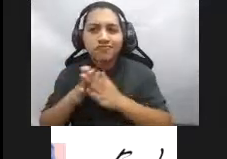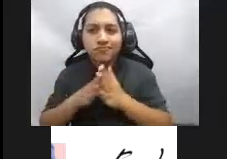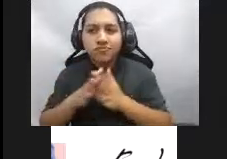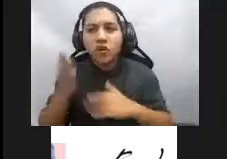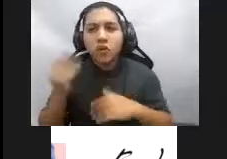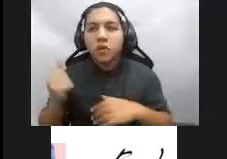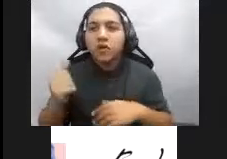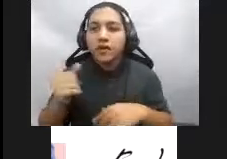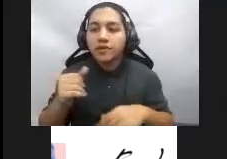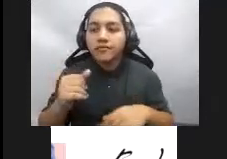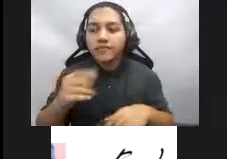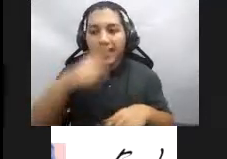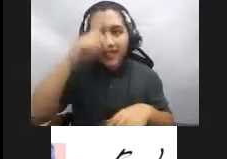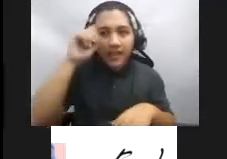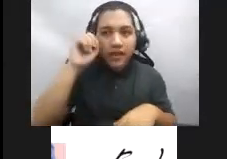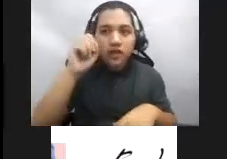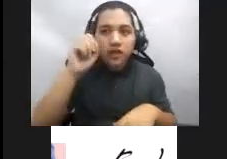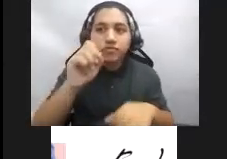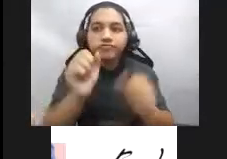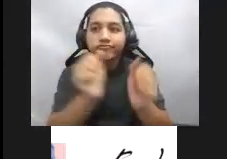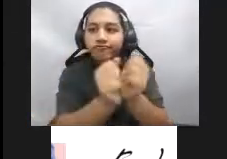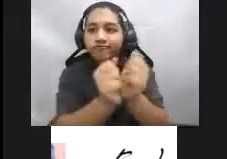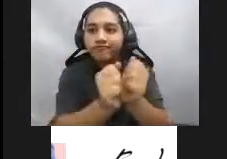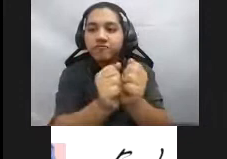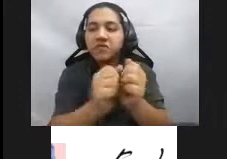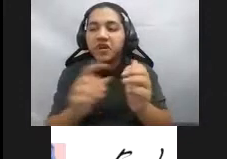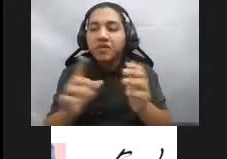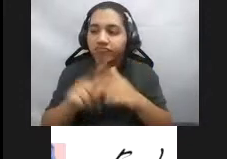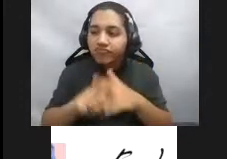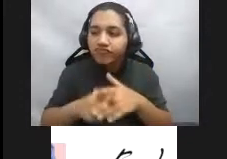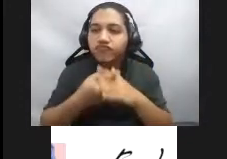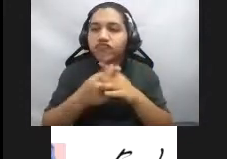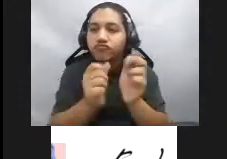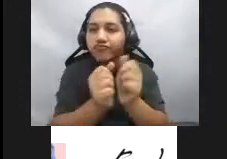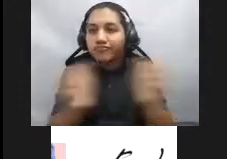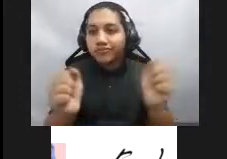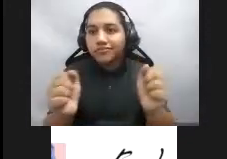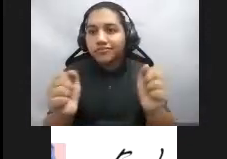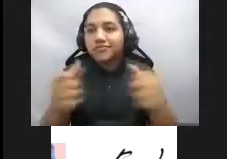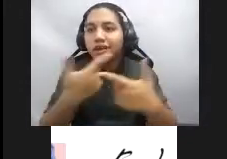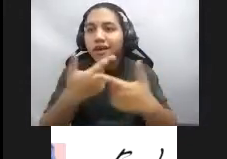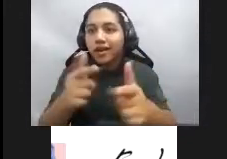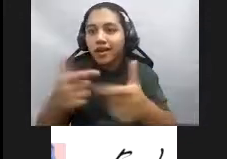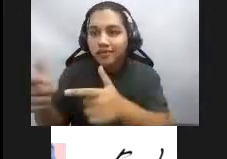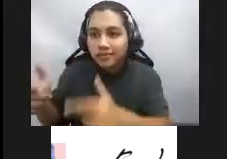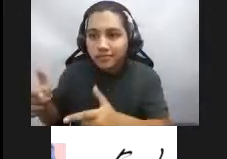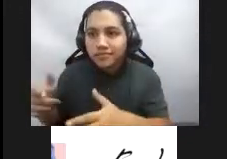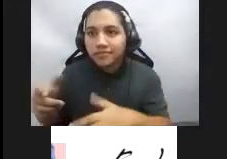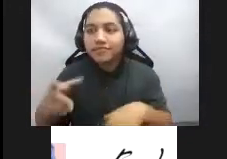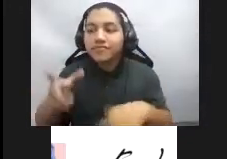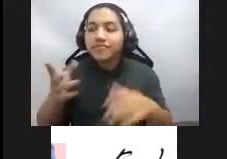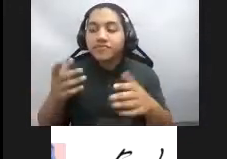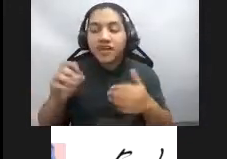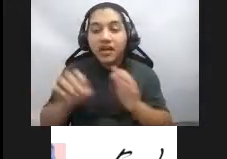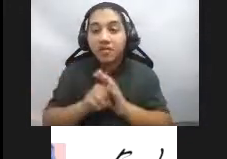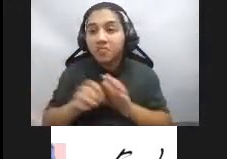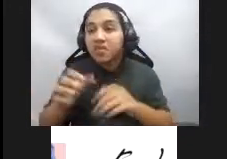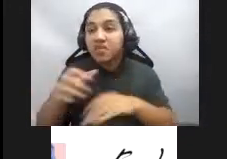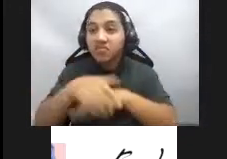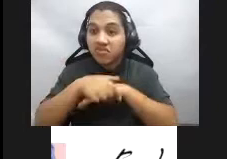africanos comenzaba a abolirse y ya se había abolido en muchas partes del mundo, inclusive en Inglaterra y Francia. En